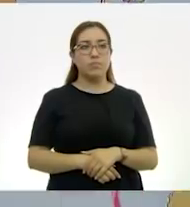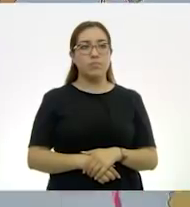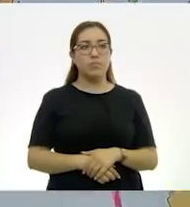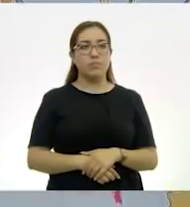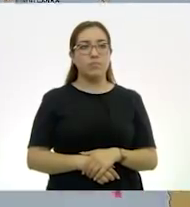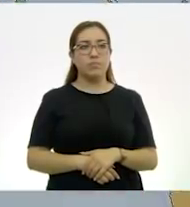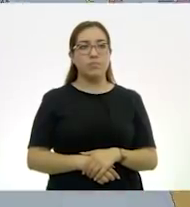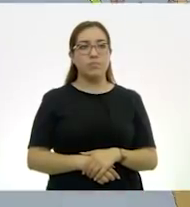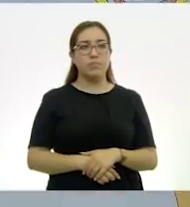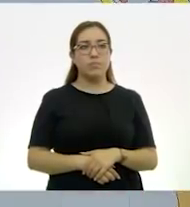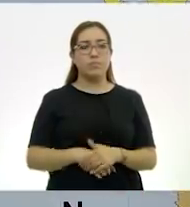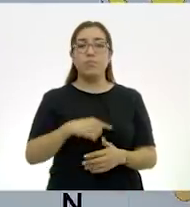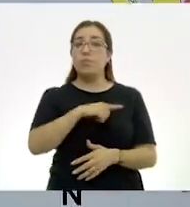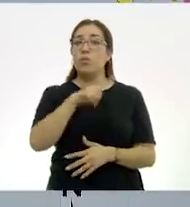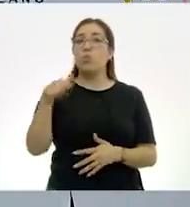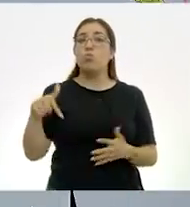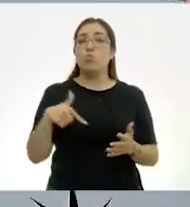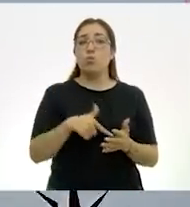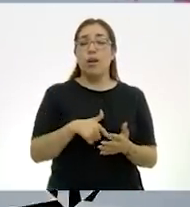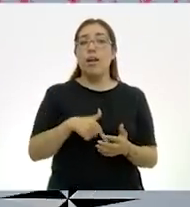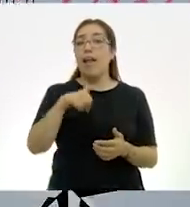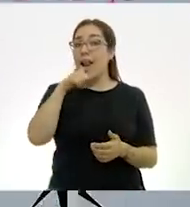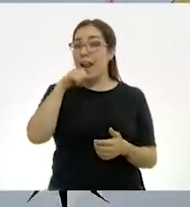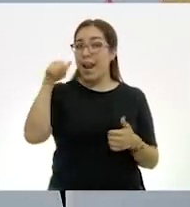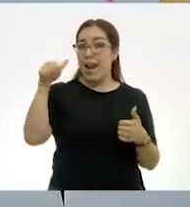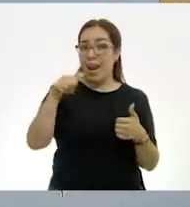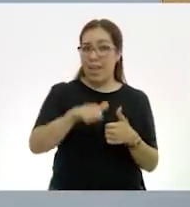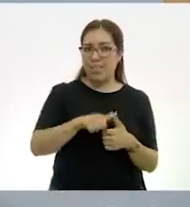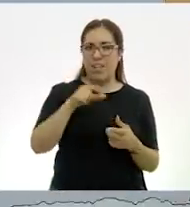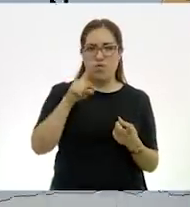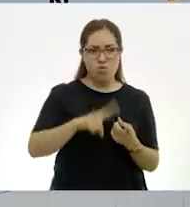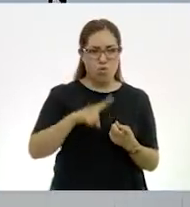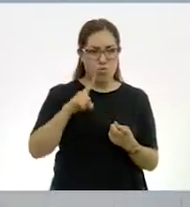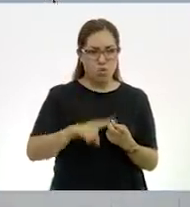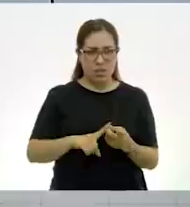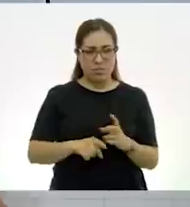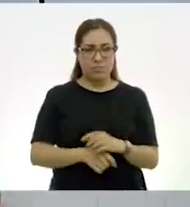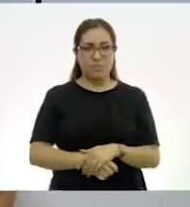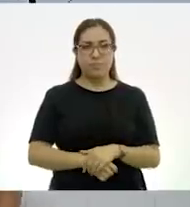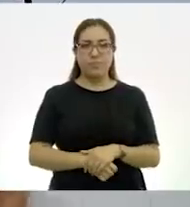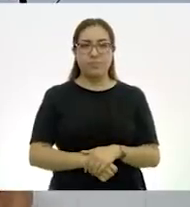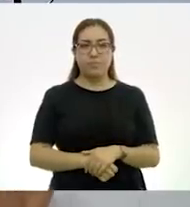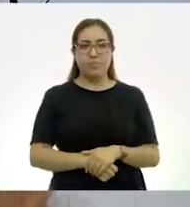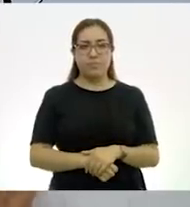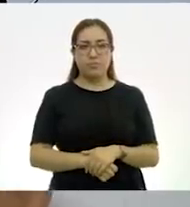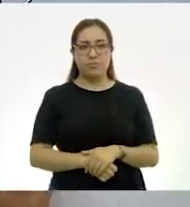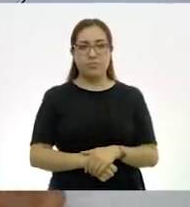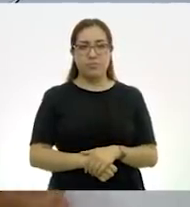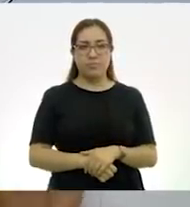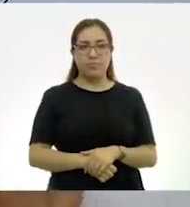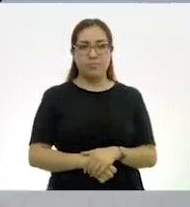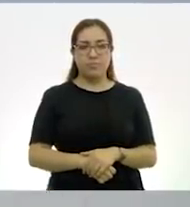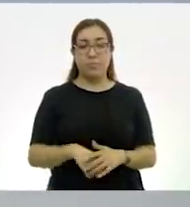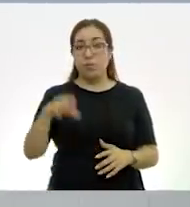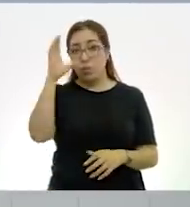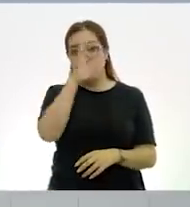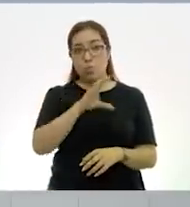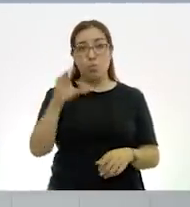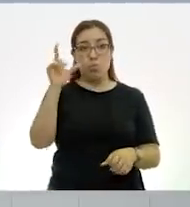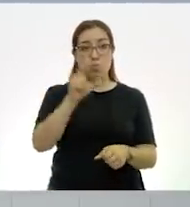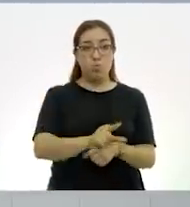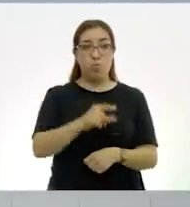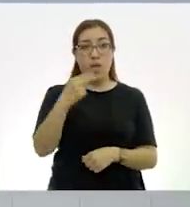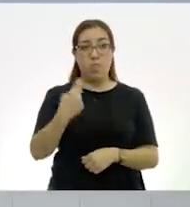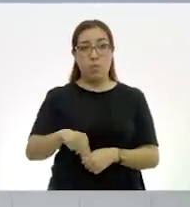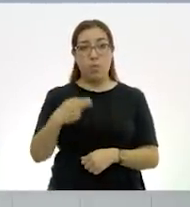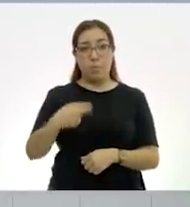Muy bien. que fue el alfabético y surgió en la civilización fenicia, Fenicia,